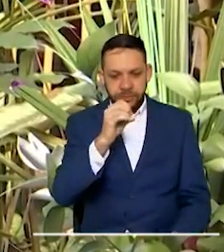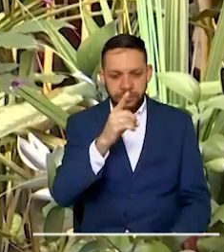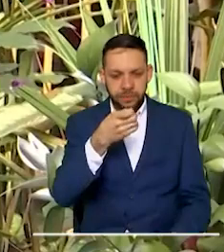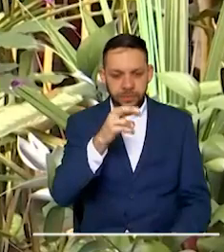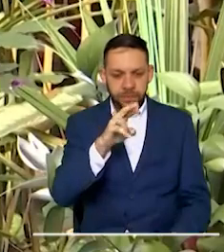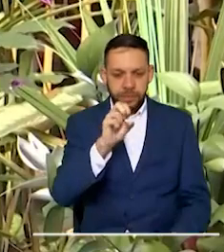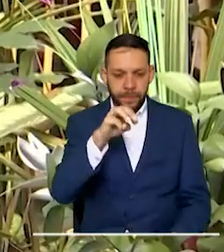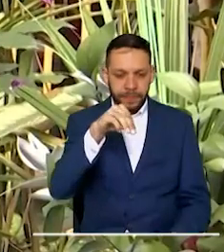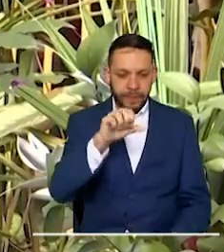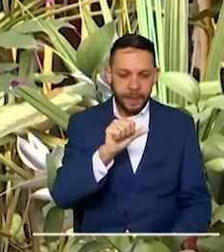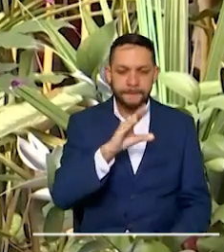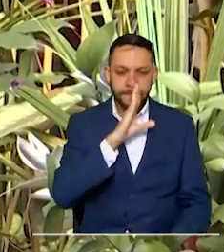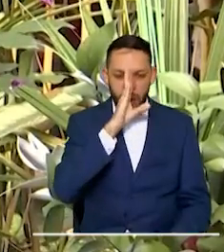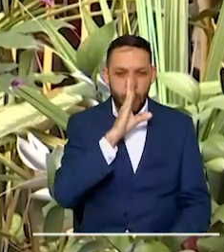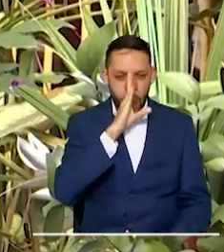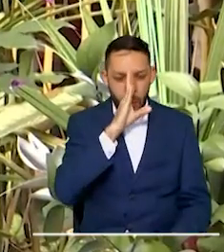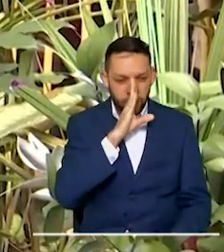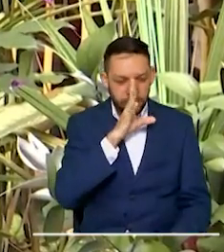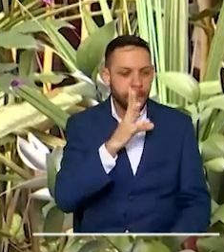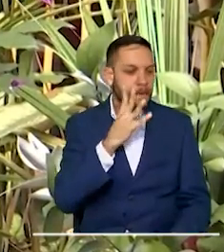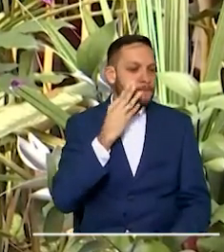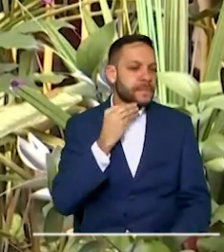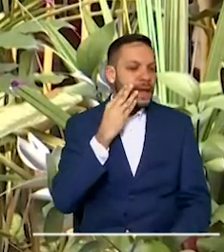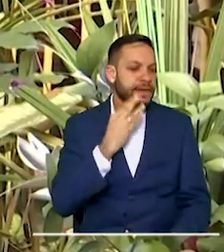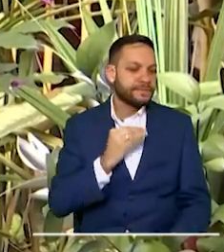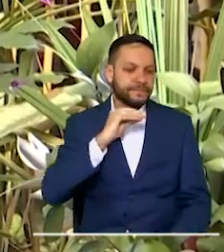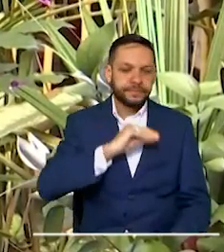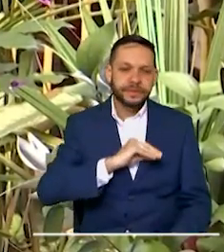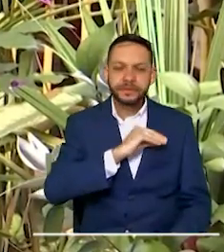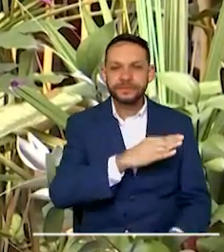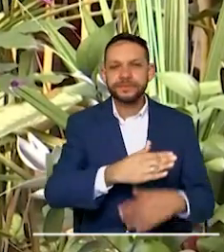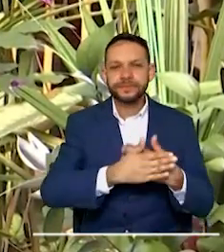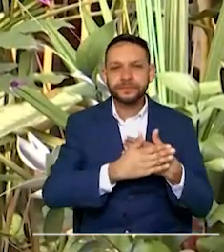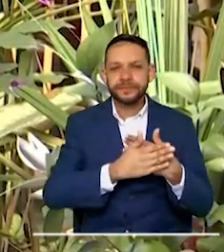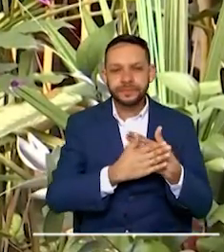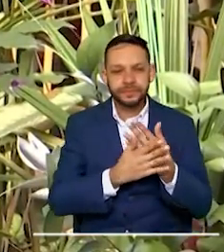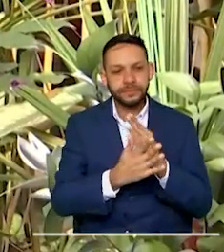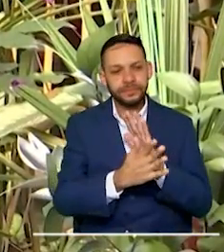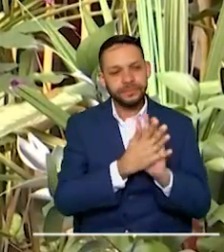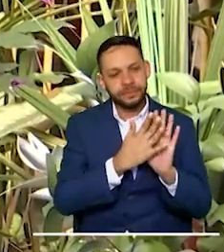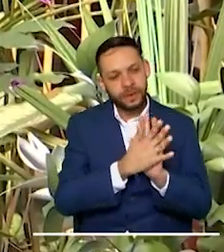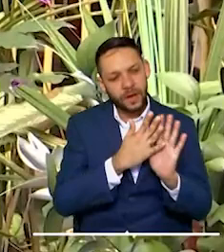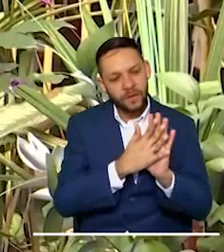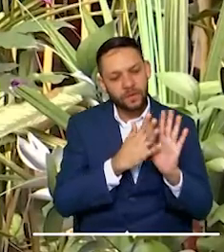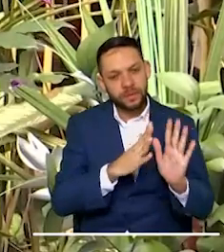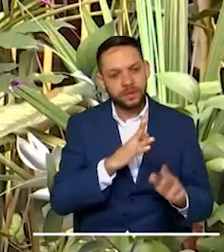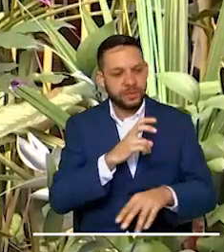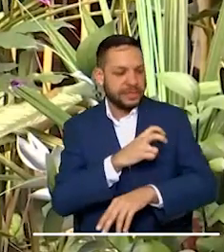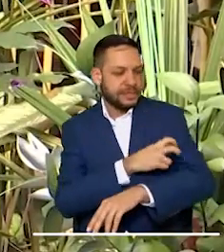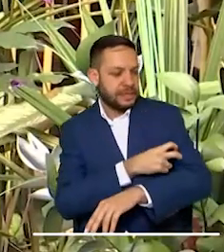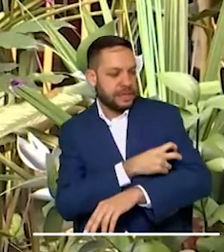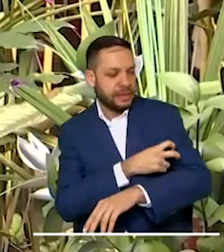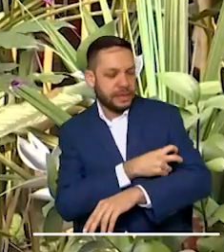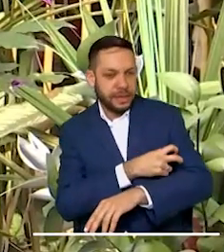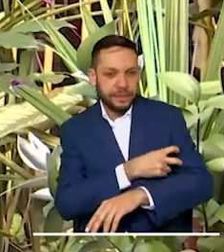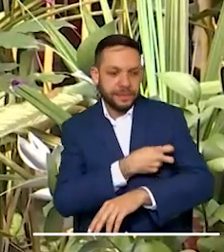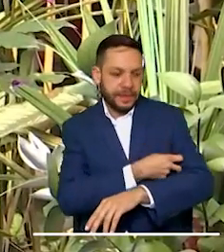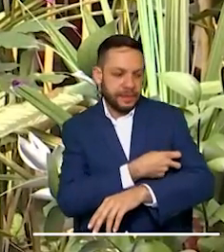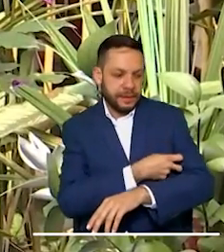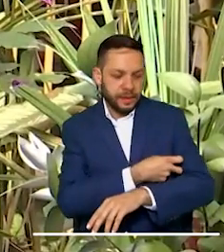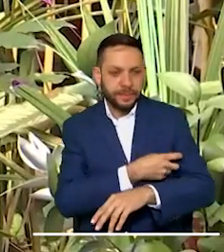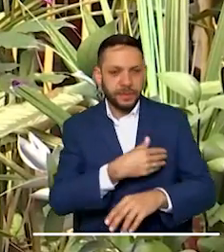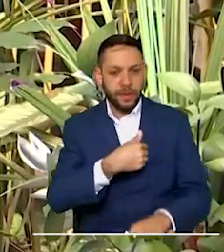rutina, que nos va a dar información acerca de cómo está la conducción eléctrica del corazón. Esa parte siempre